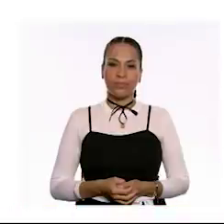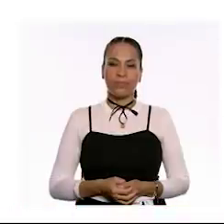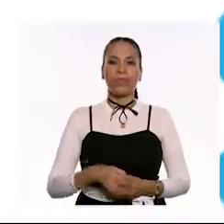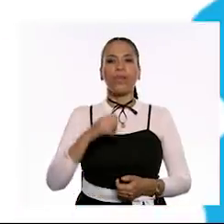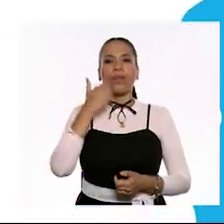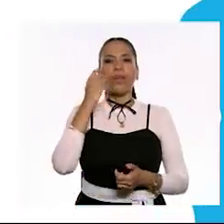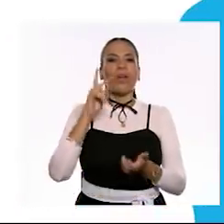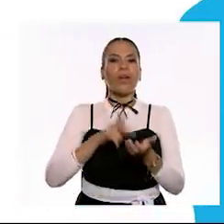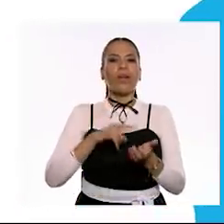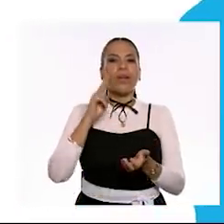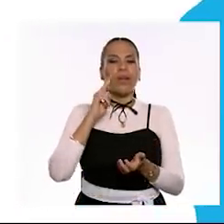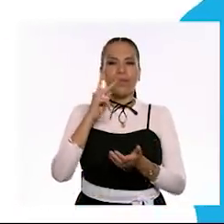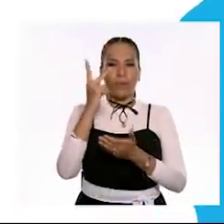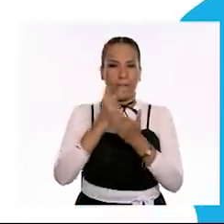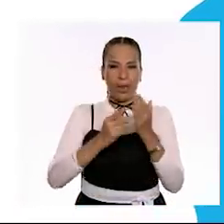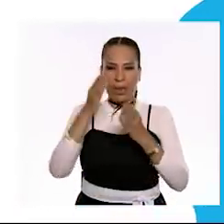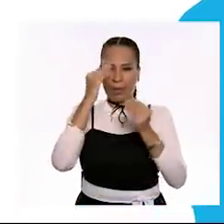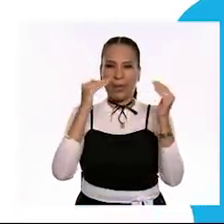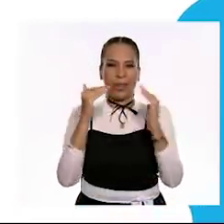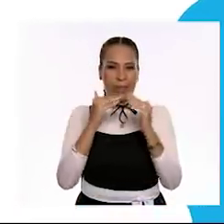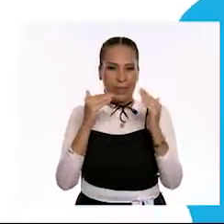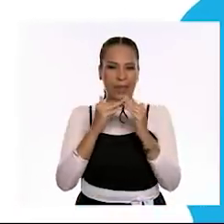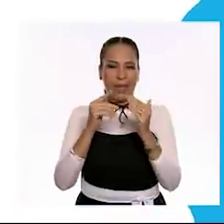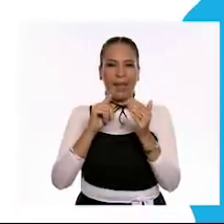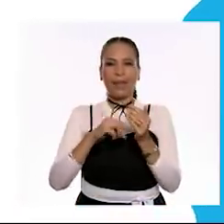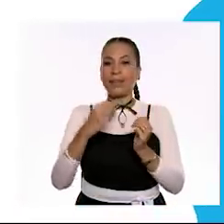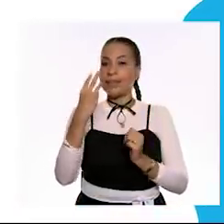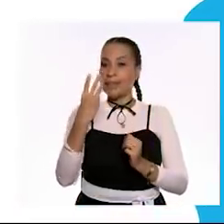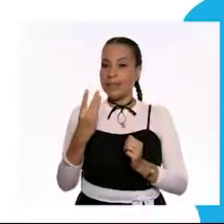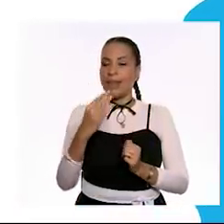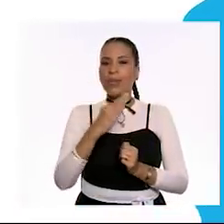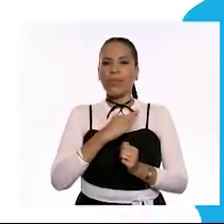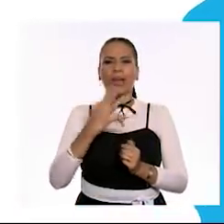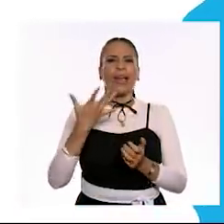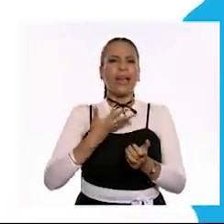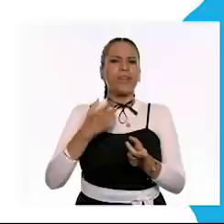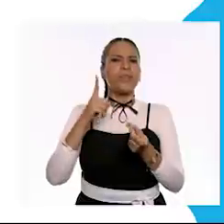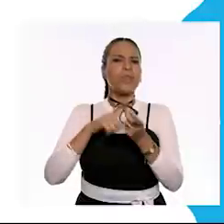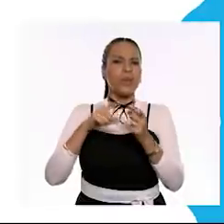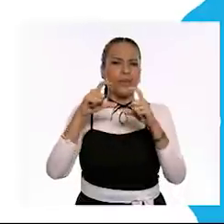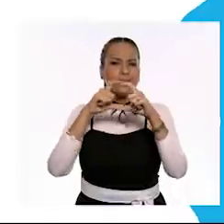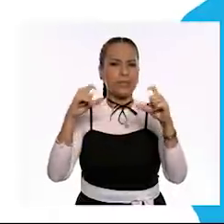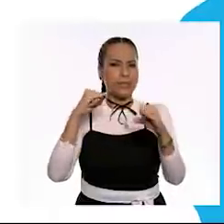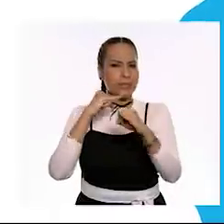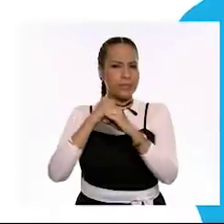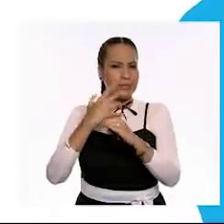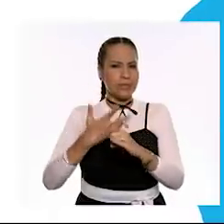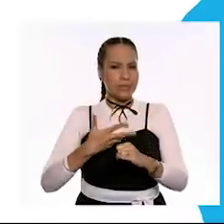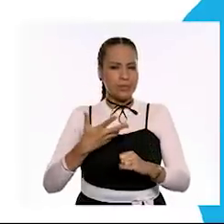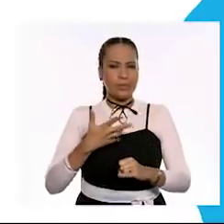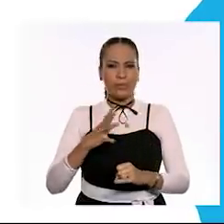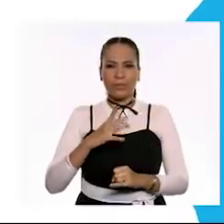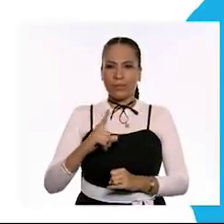Si quieres volver a ver los programas de Aprende en Casa 3, los puedes encontrar en la siguiente liga,